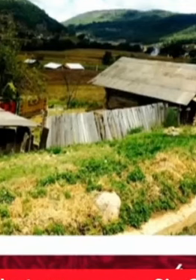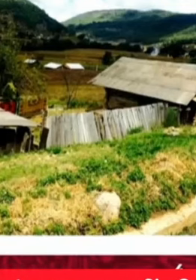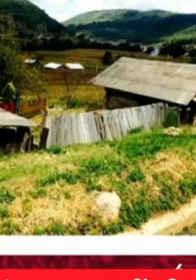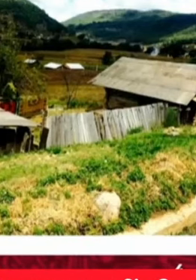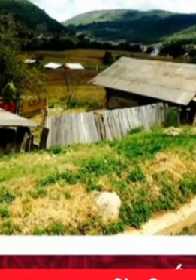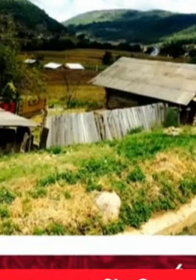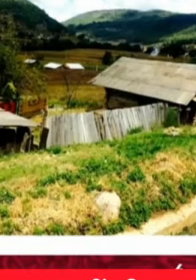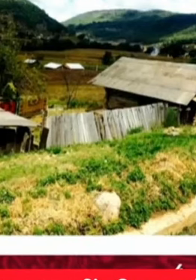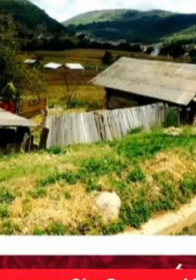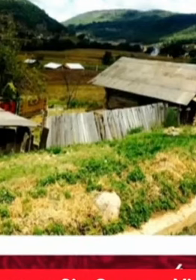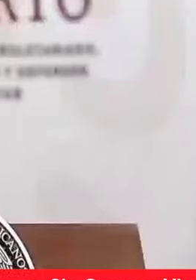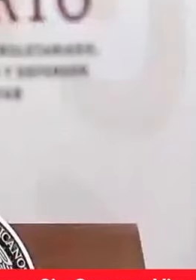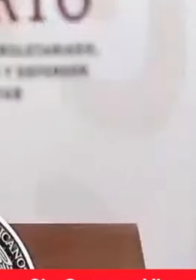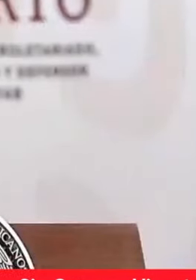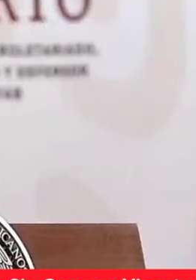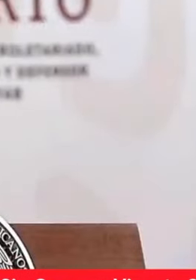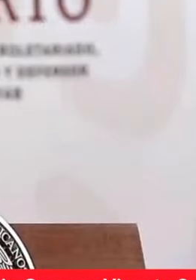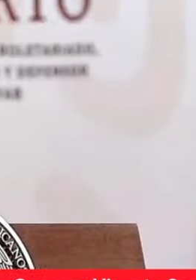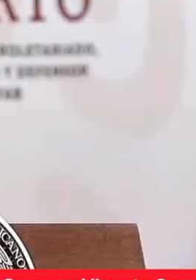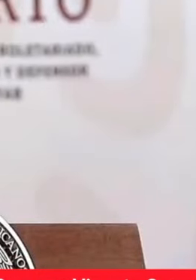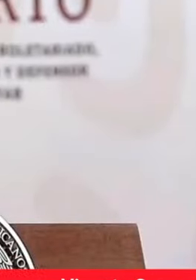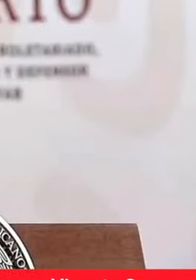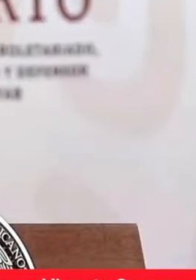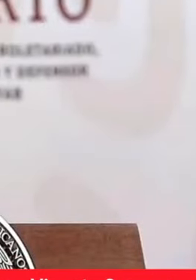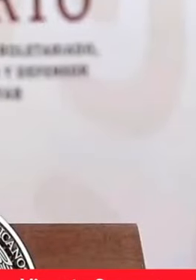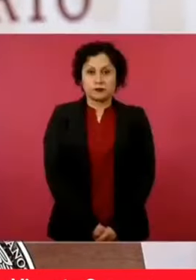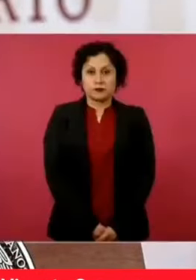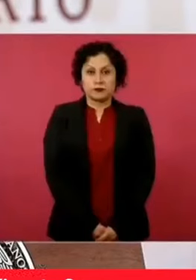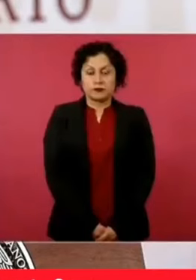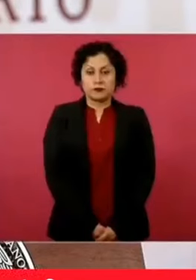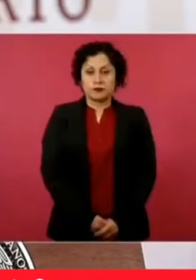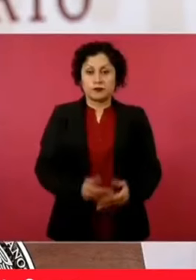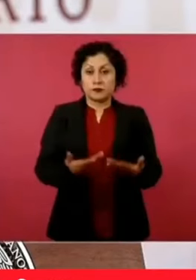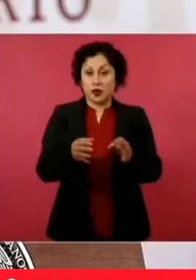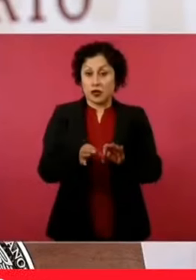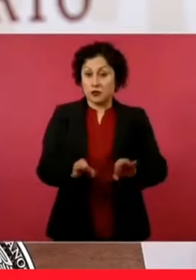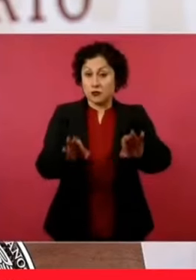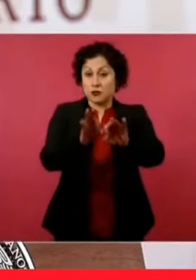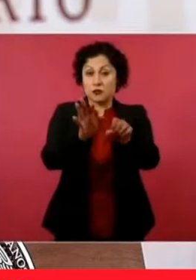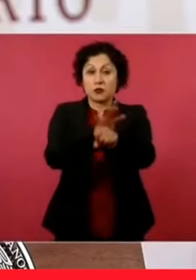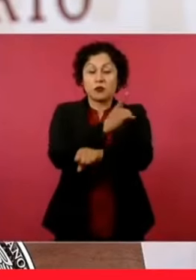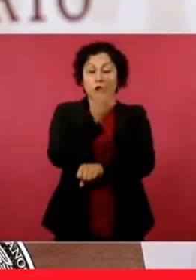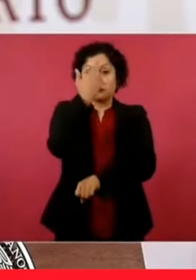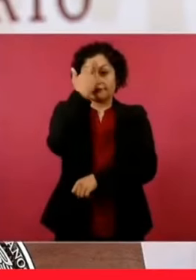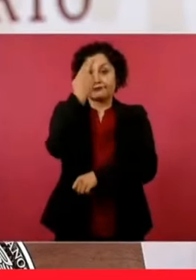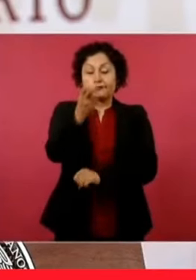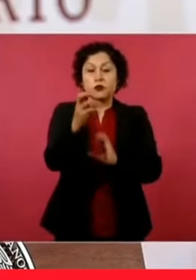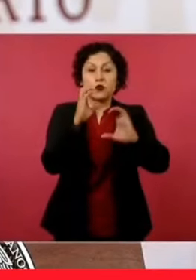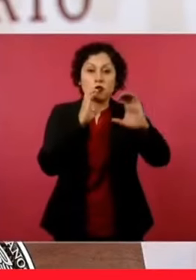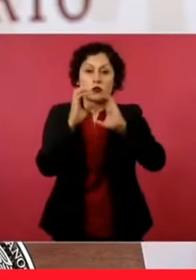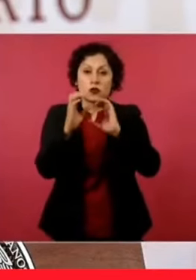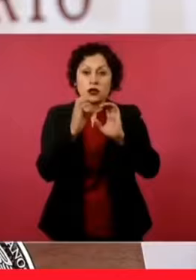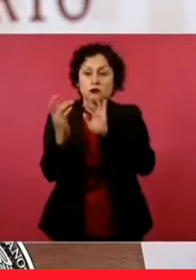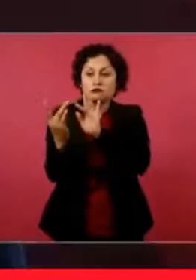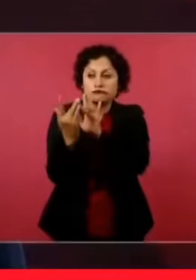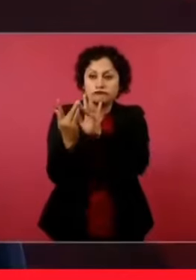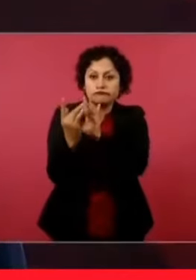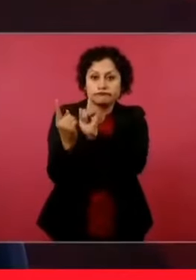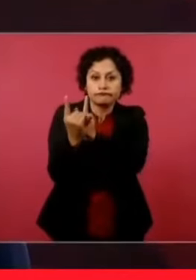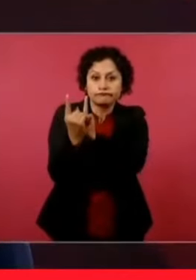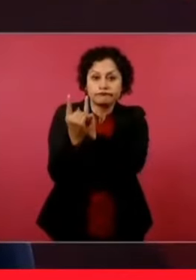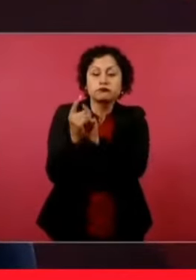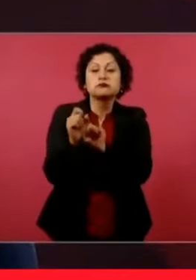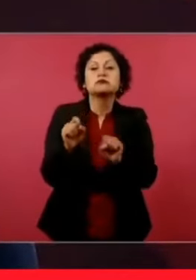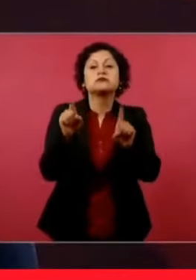otros beneficios básicos que este otorga, como es la comunicación persona a persona, educación o trabajo a distancia,